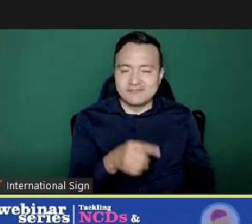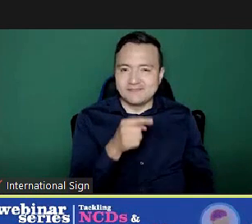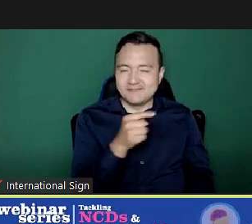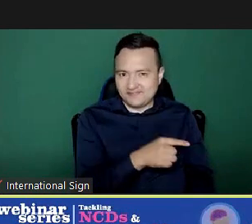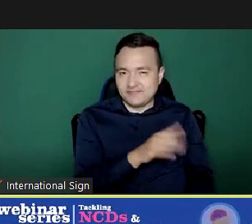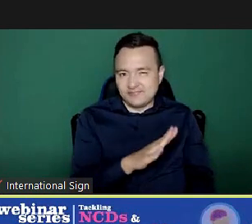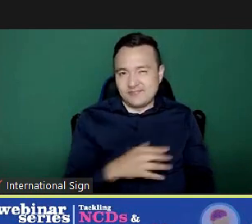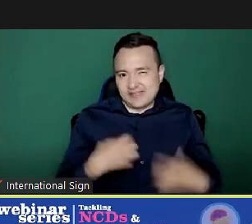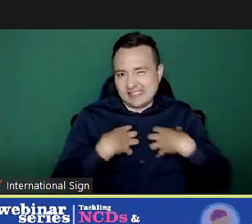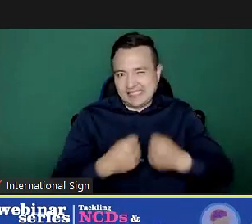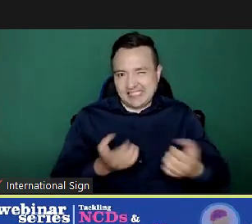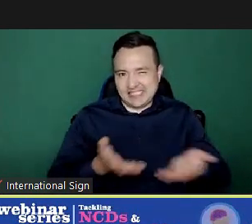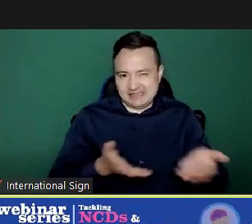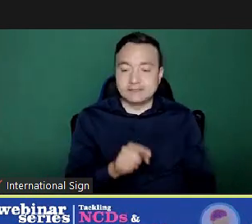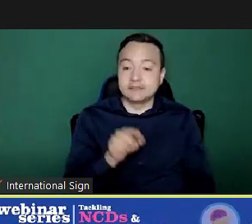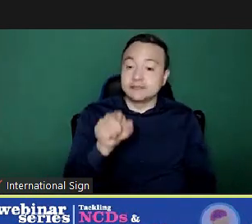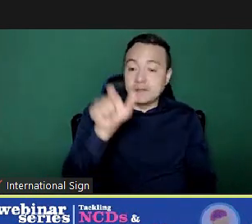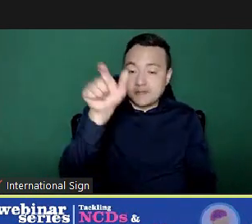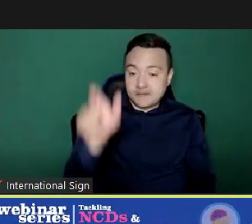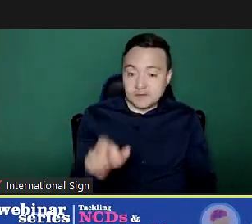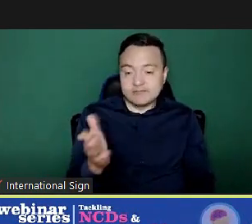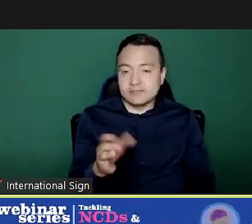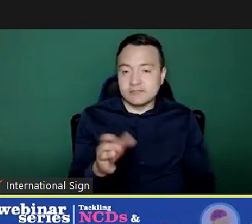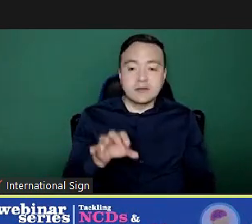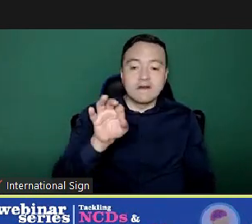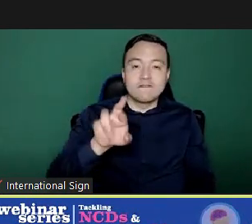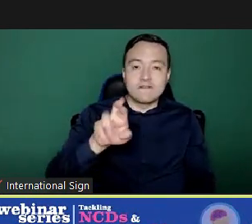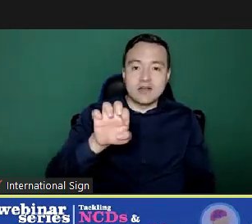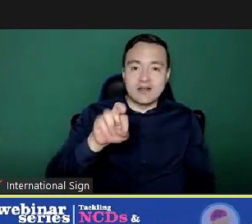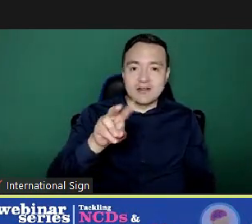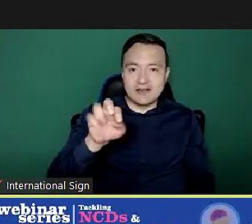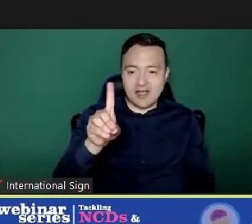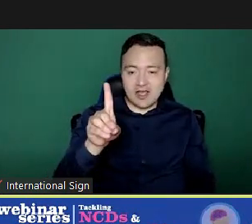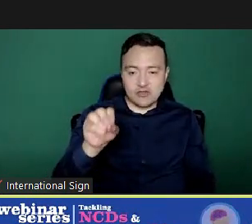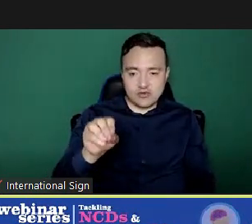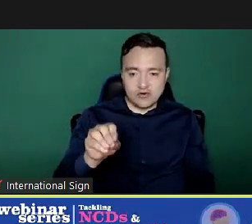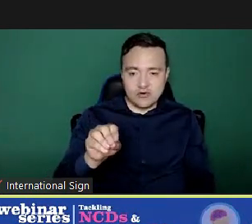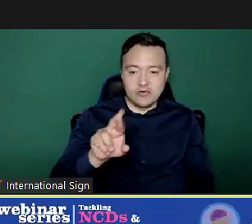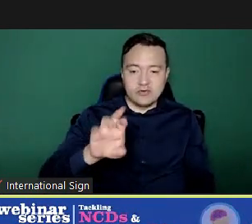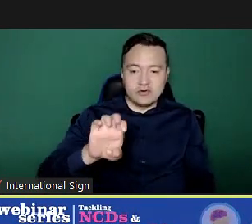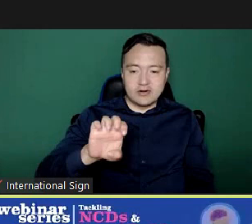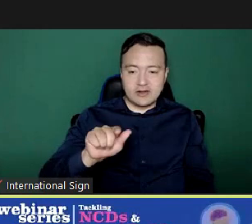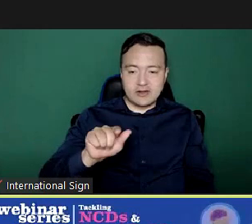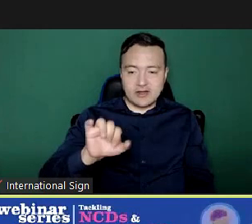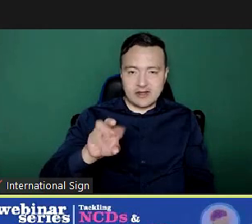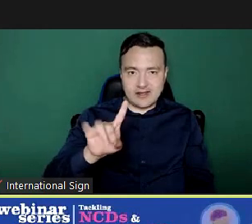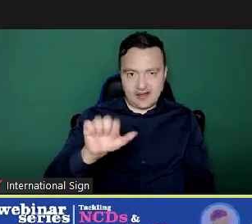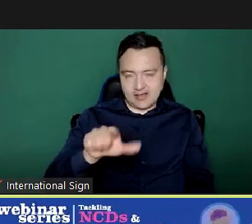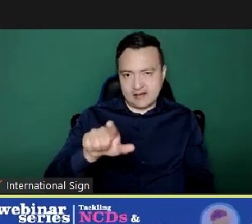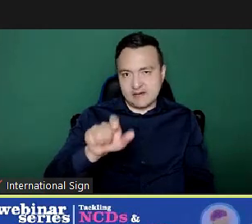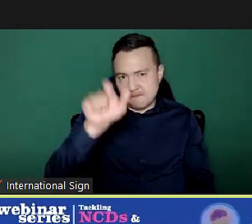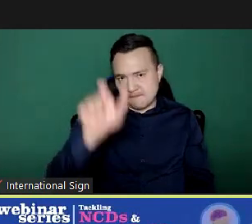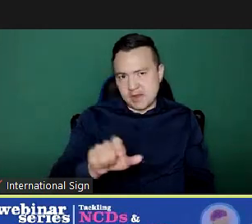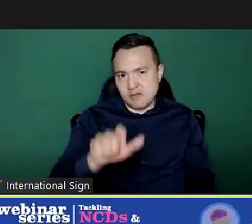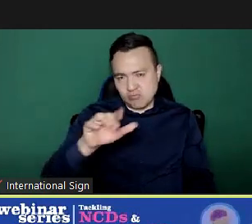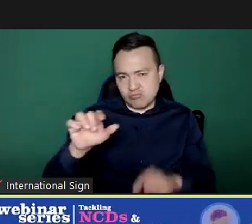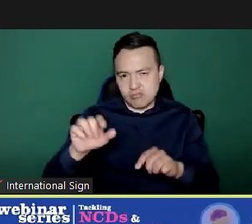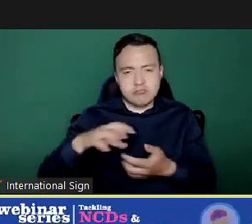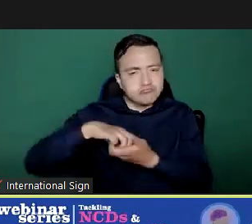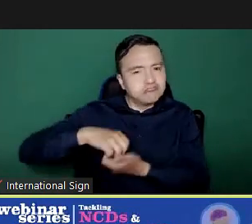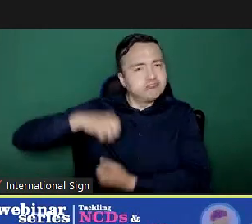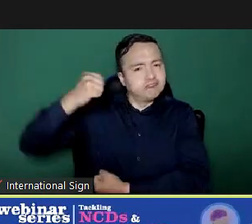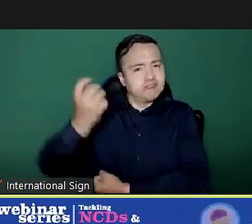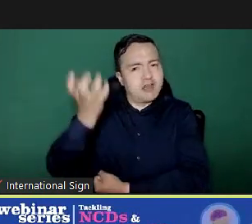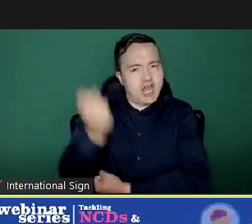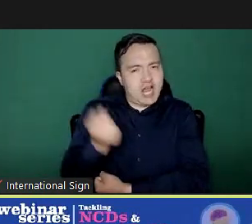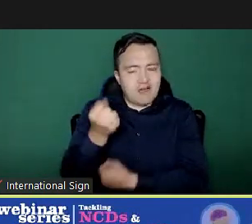nuestro querido colega, doctor Ferdinando Regalida, que es economista, tiene un doctorado, es jefe de la División